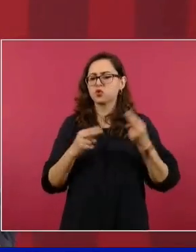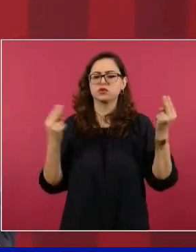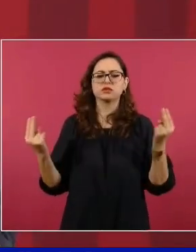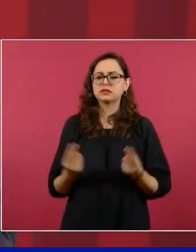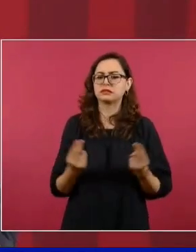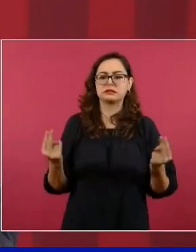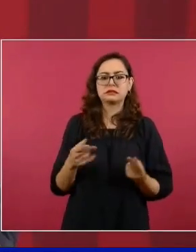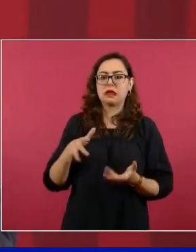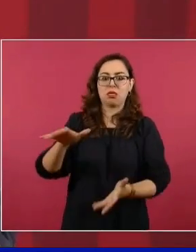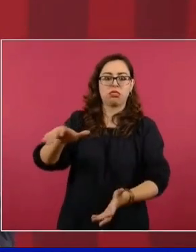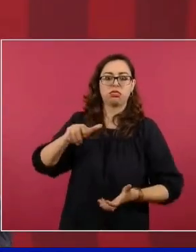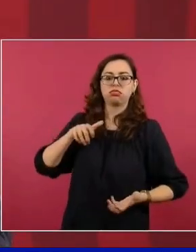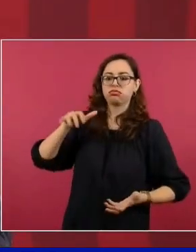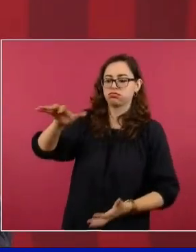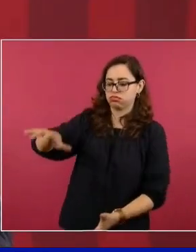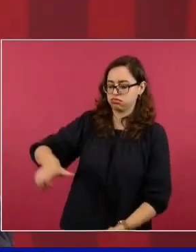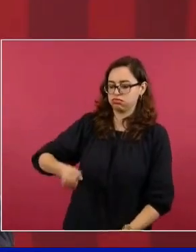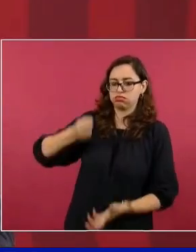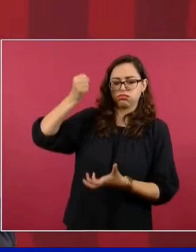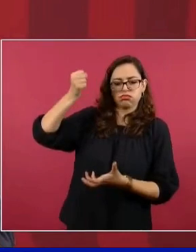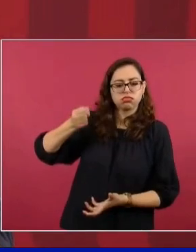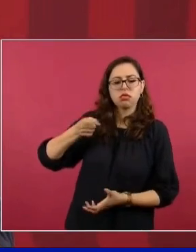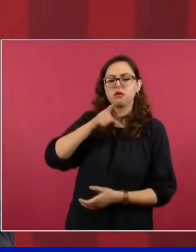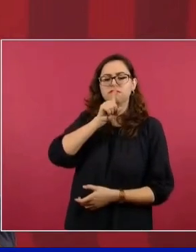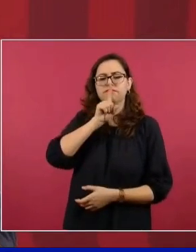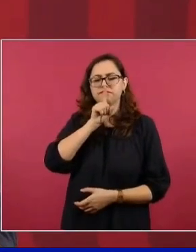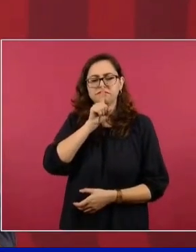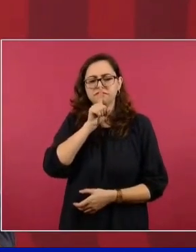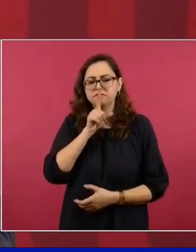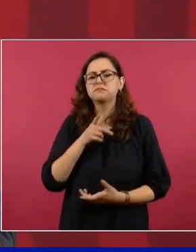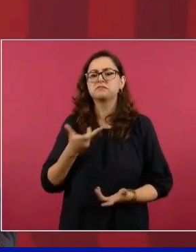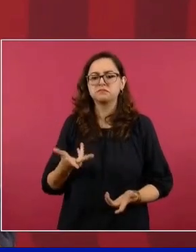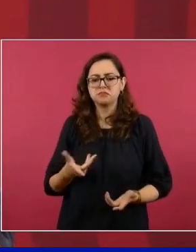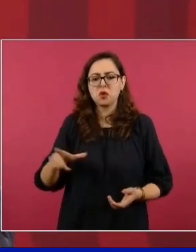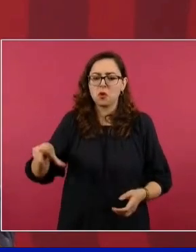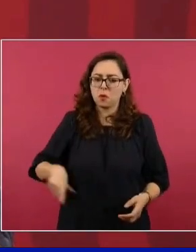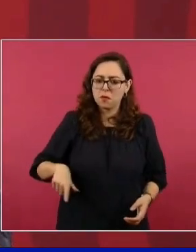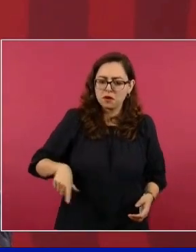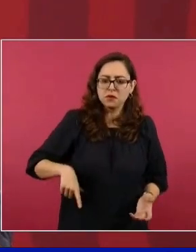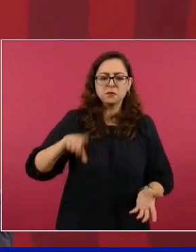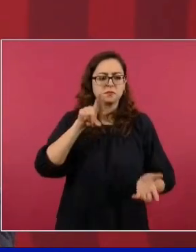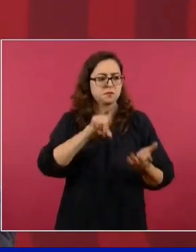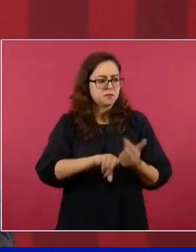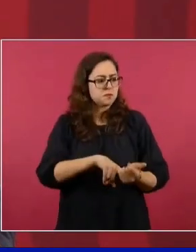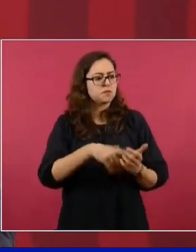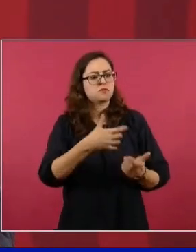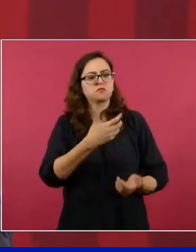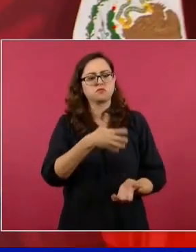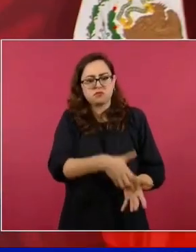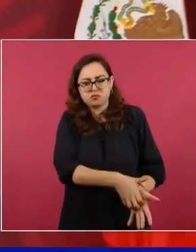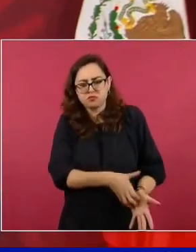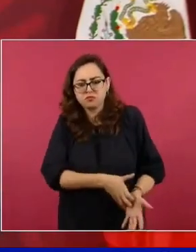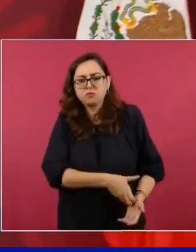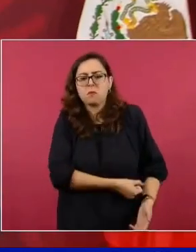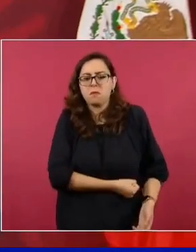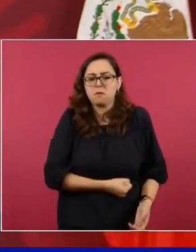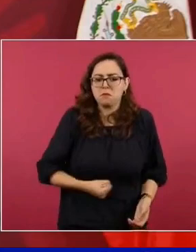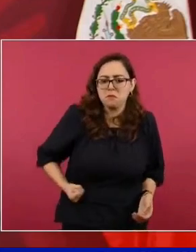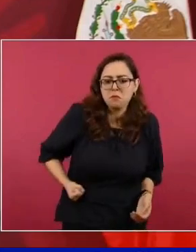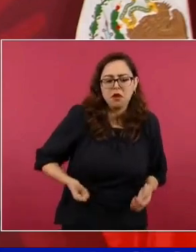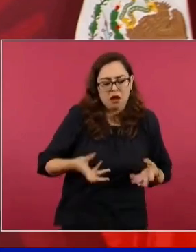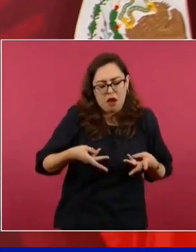corrupción, y que nos alcance el presupuesto para no aumentar los impuestos, para no aumentar el precio de